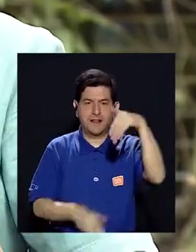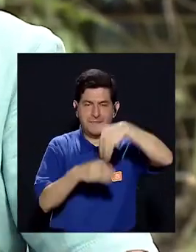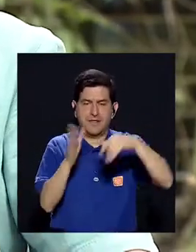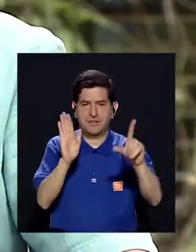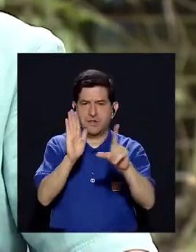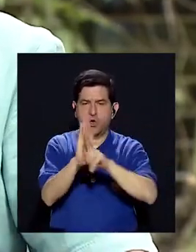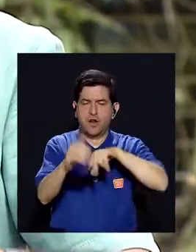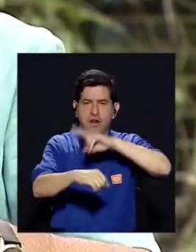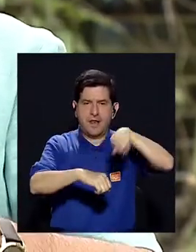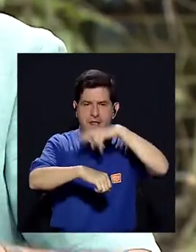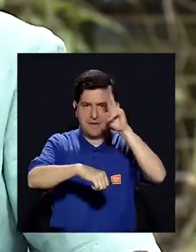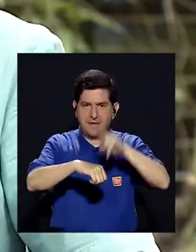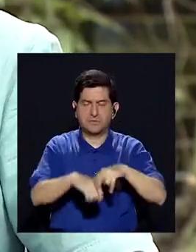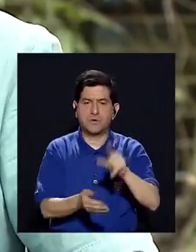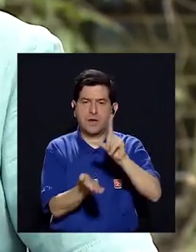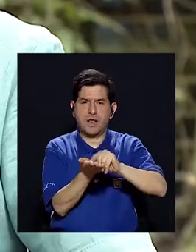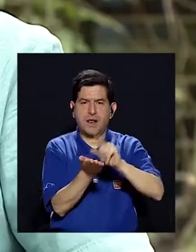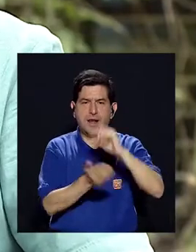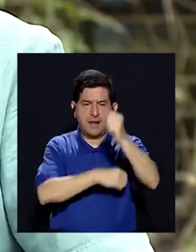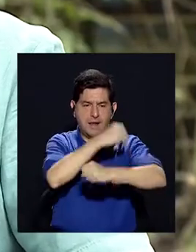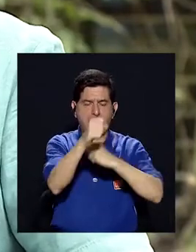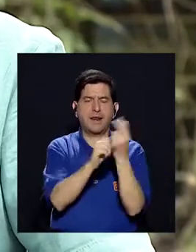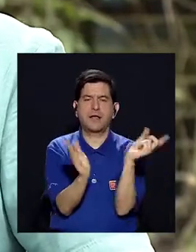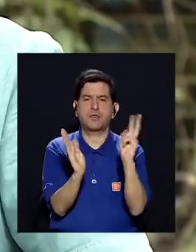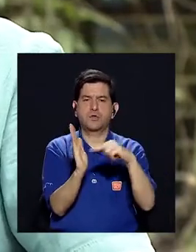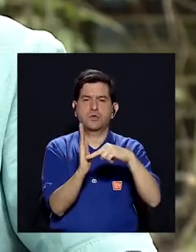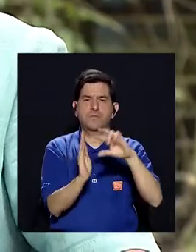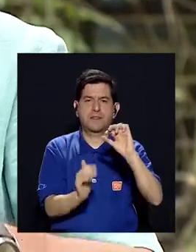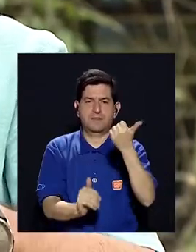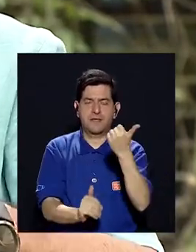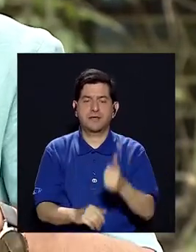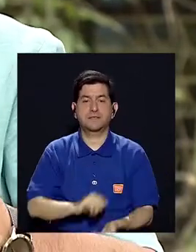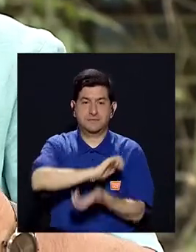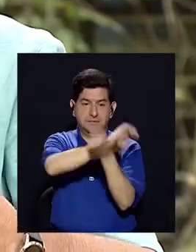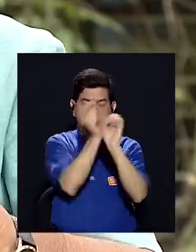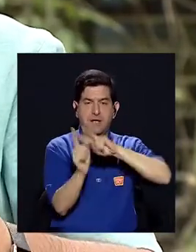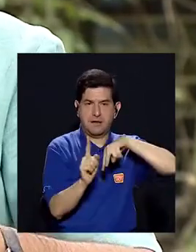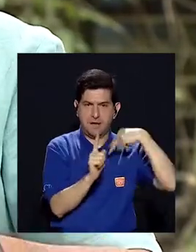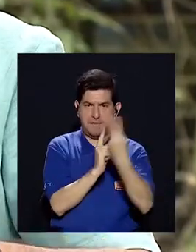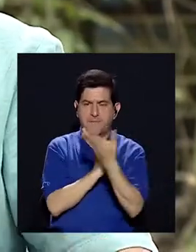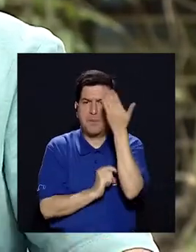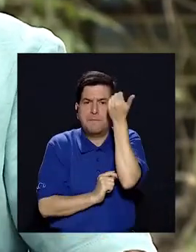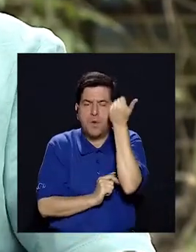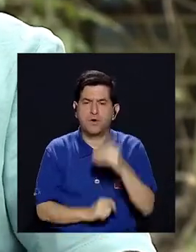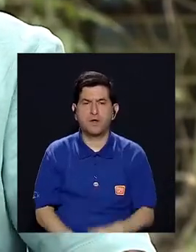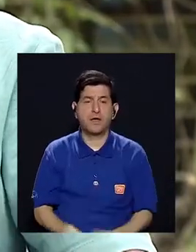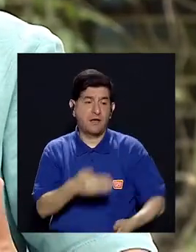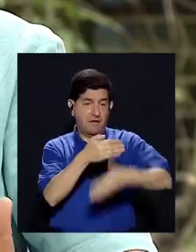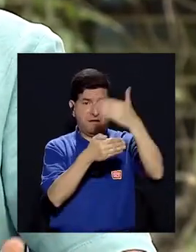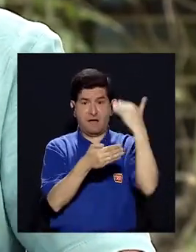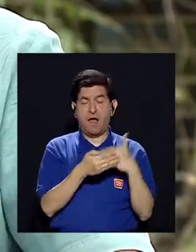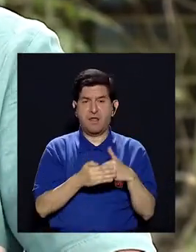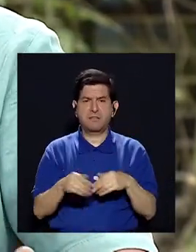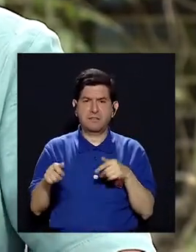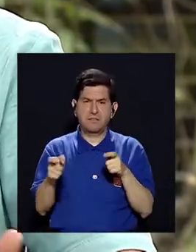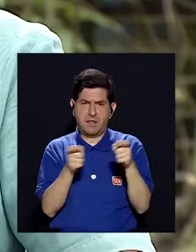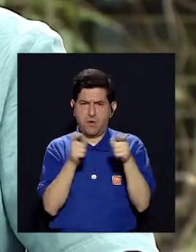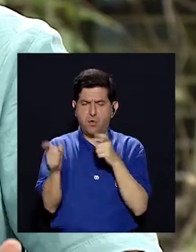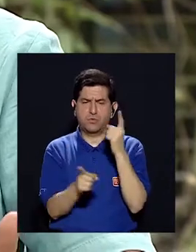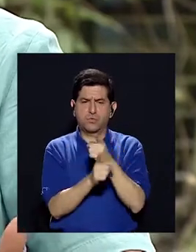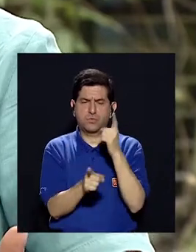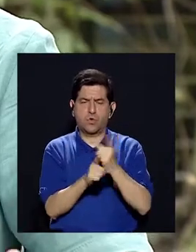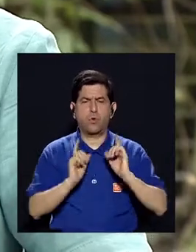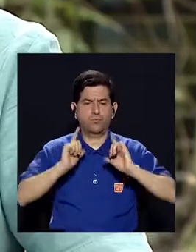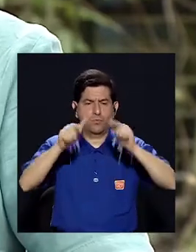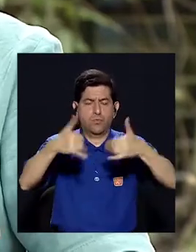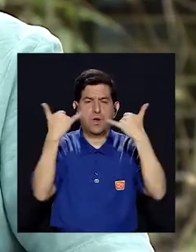ley nacional, una ley que es publicada en el año 2010 y que viene a ser un cambio en el paradigma. ¿Por qué? Porque pasamos anteriormente de un manejo adecuado